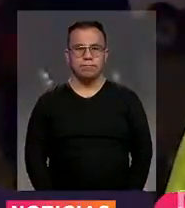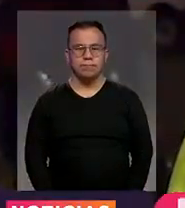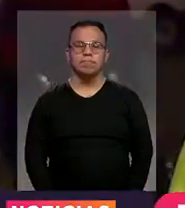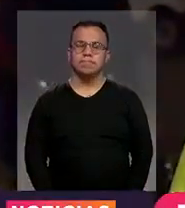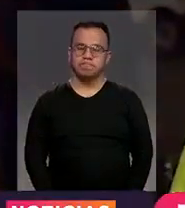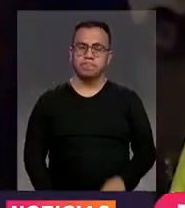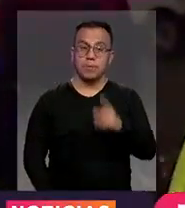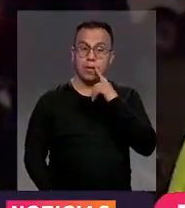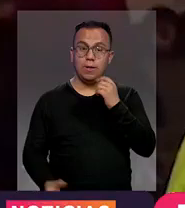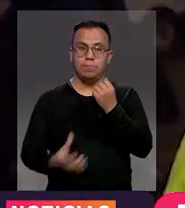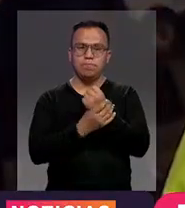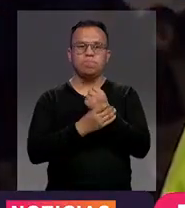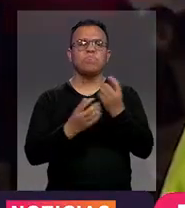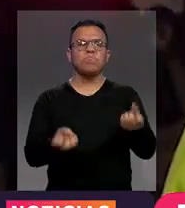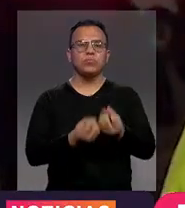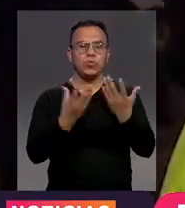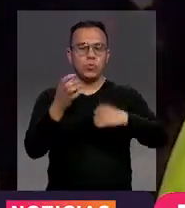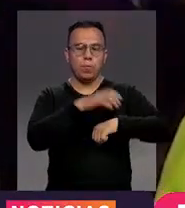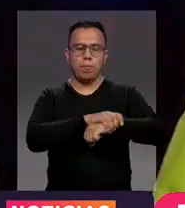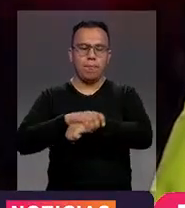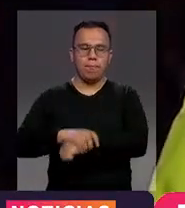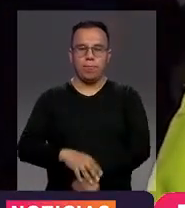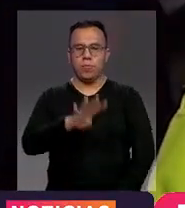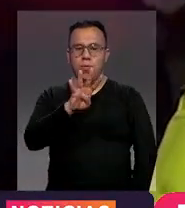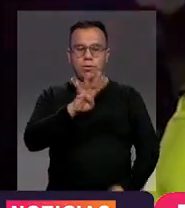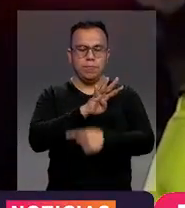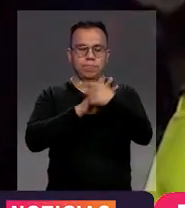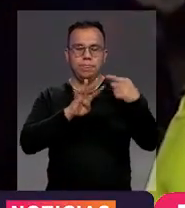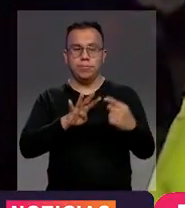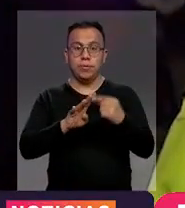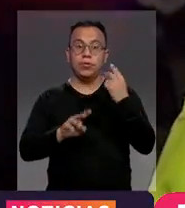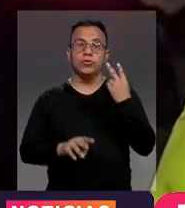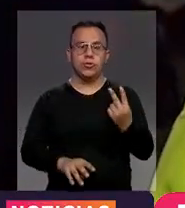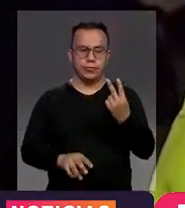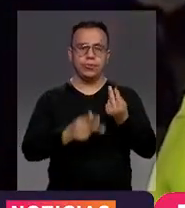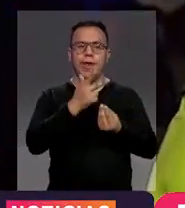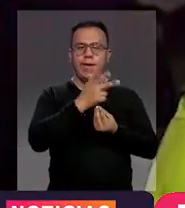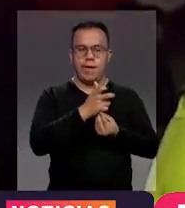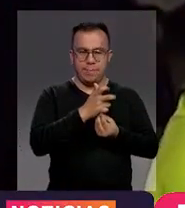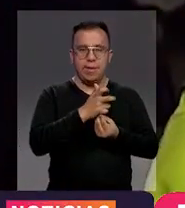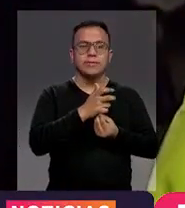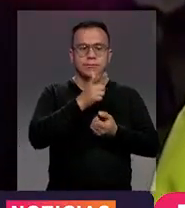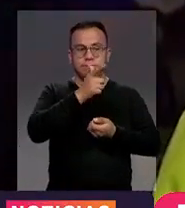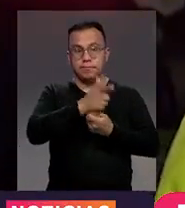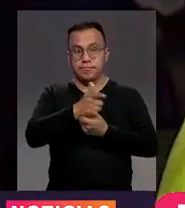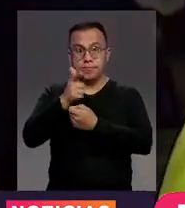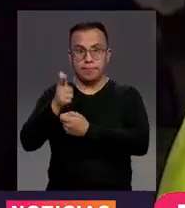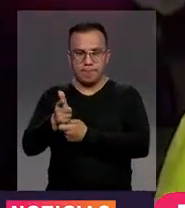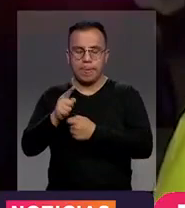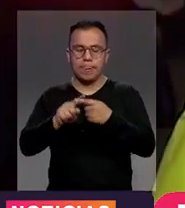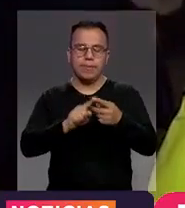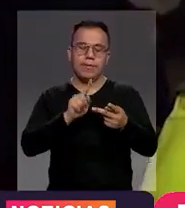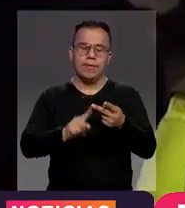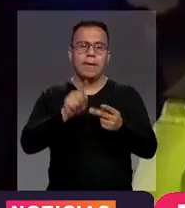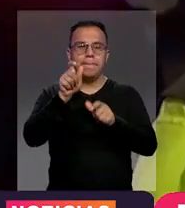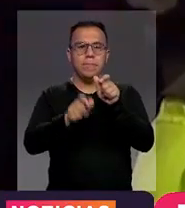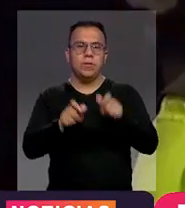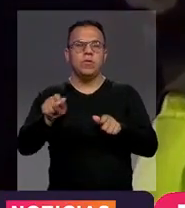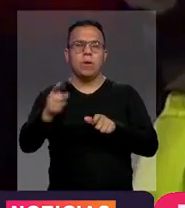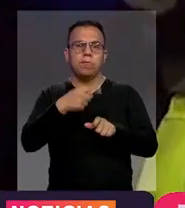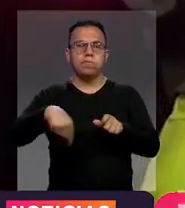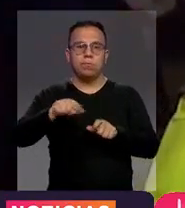Se logra la captura de cuatro personas con dos armas de fuego traumáticas y estas personas se